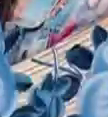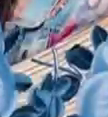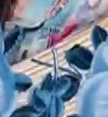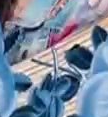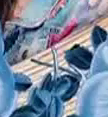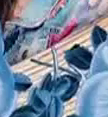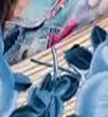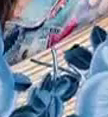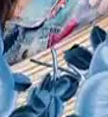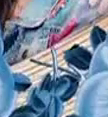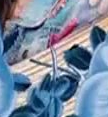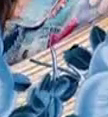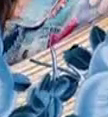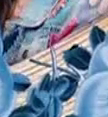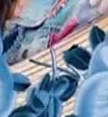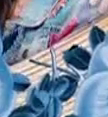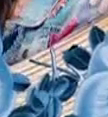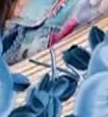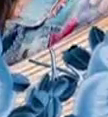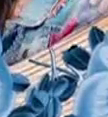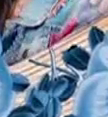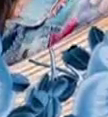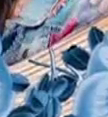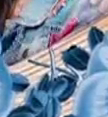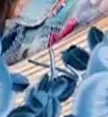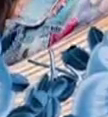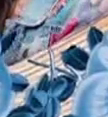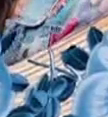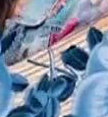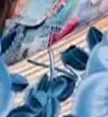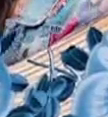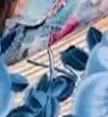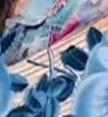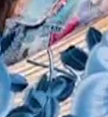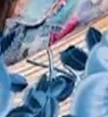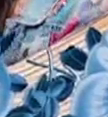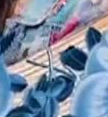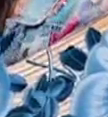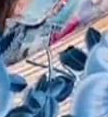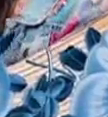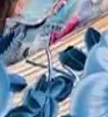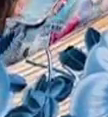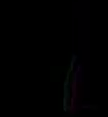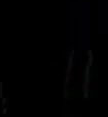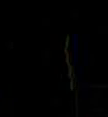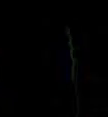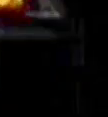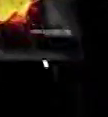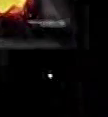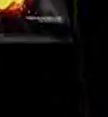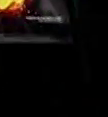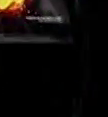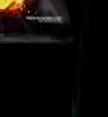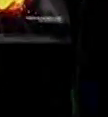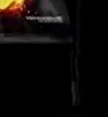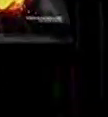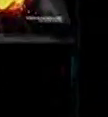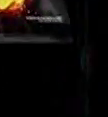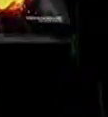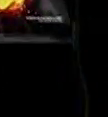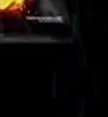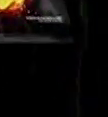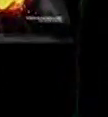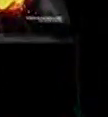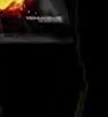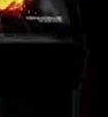Vencer el desamor. No estás sola. Hoy, gran estreno, 8 de la noche por Telecadena. Taqueritos te motiva